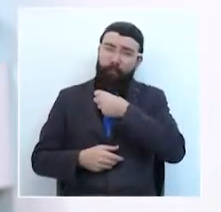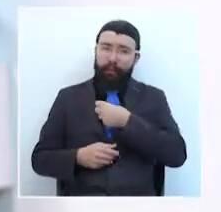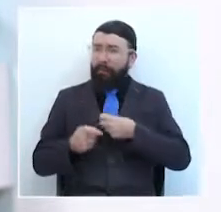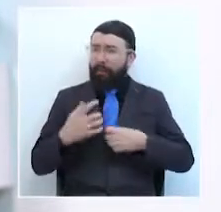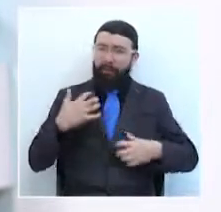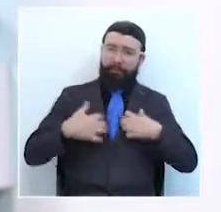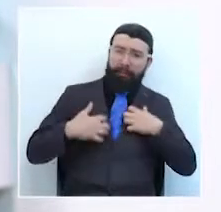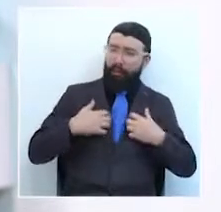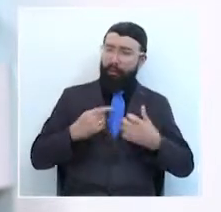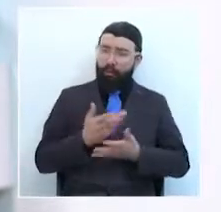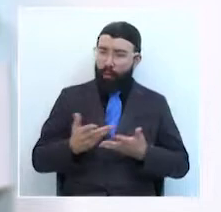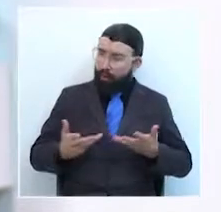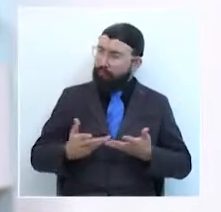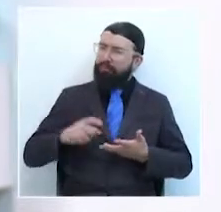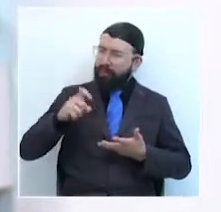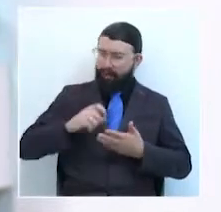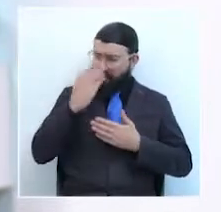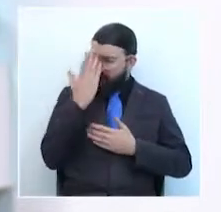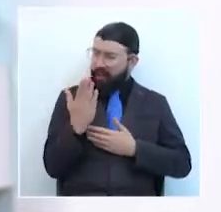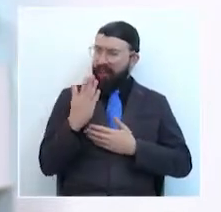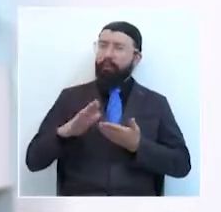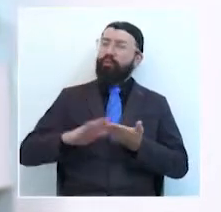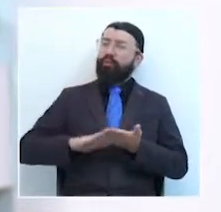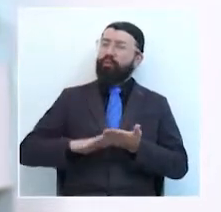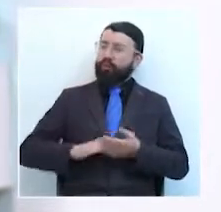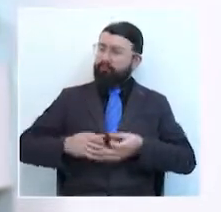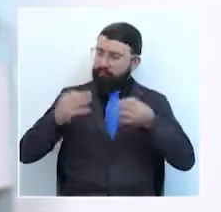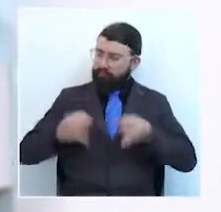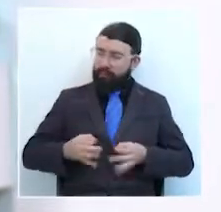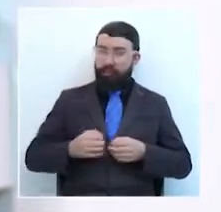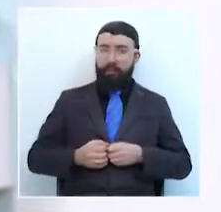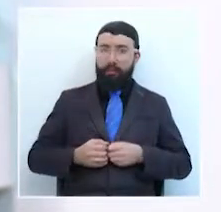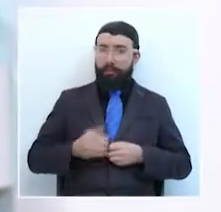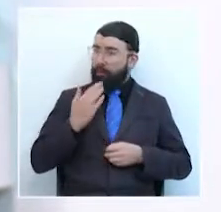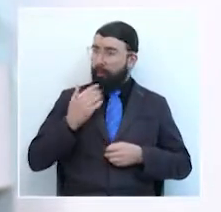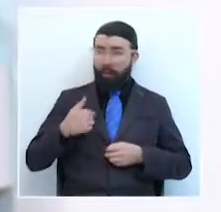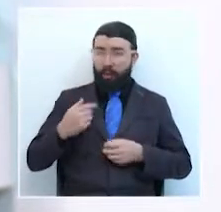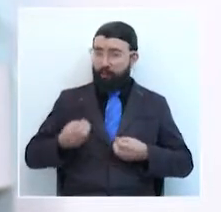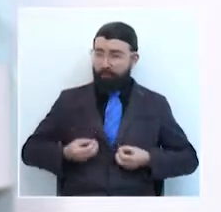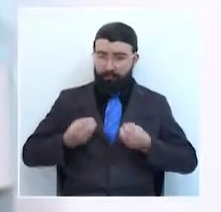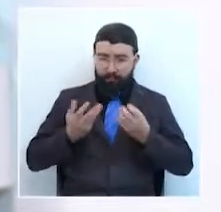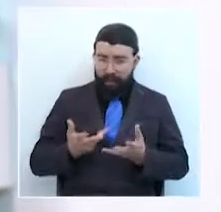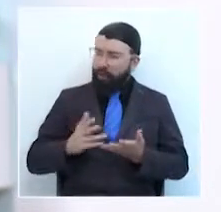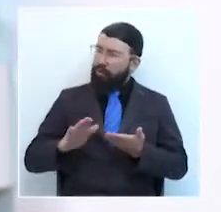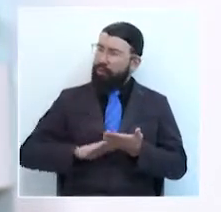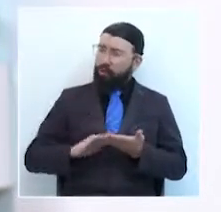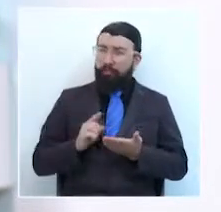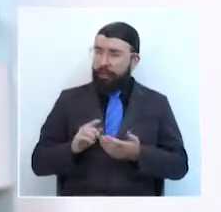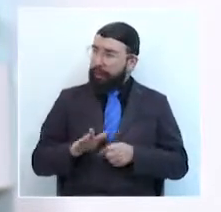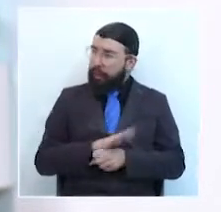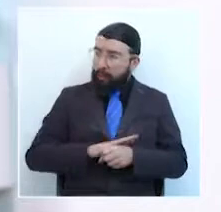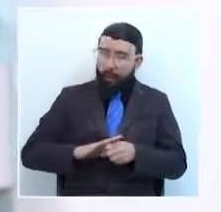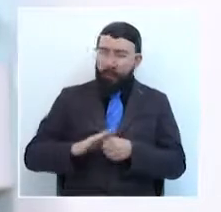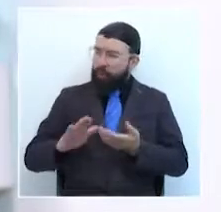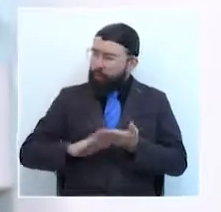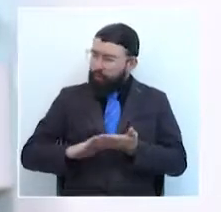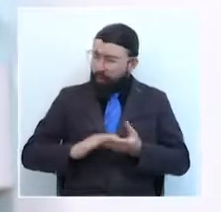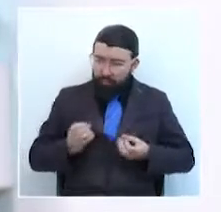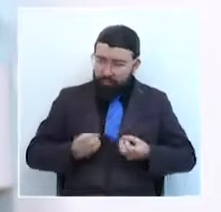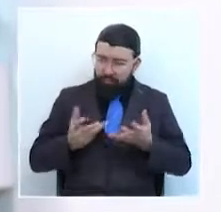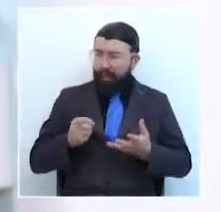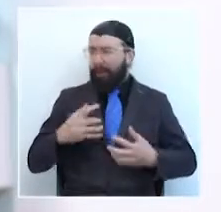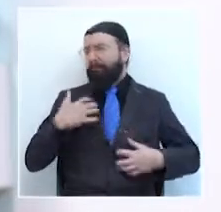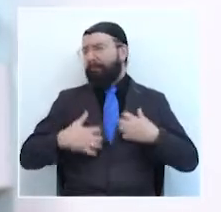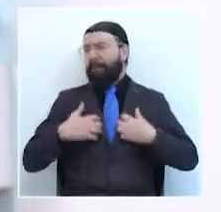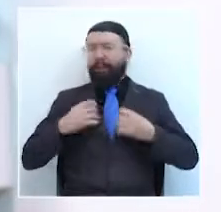hay que enfrentarla para superarla si uno no da ese paso a enfrentar esa situación a la cuál tiene un miedo